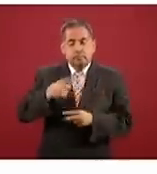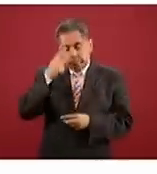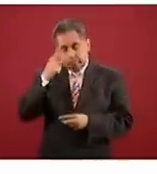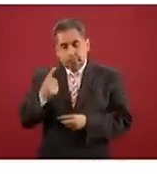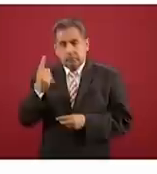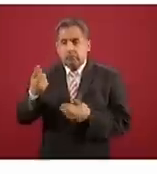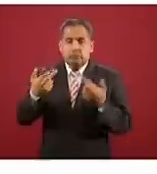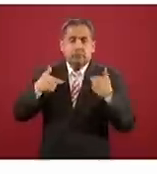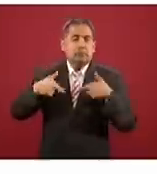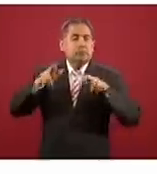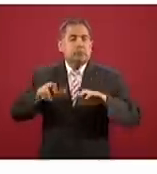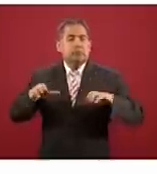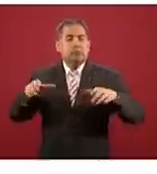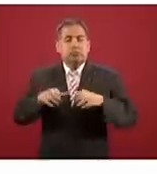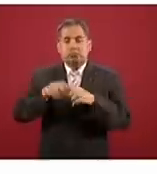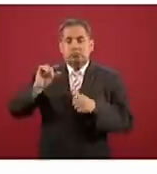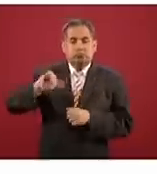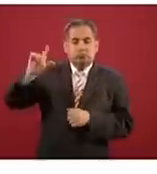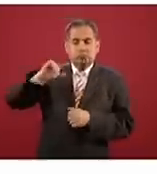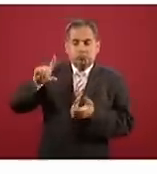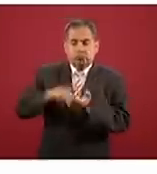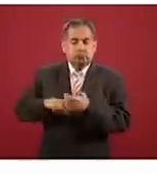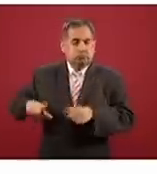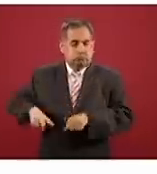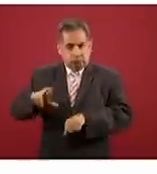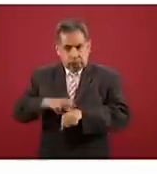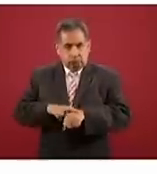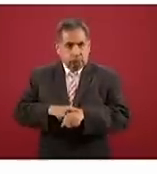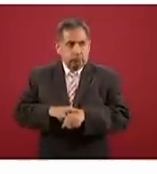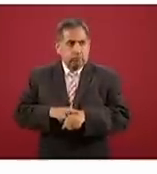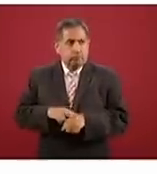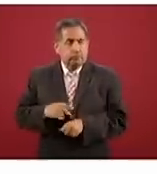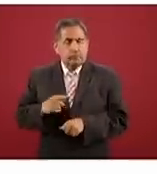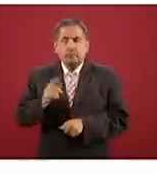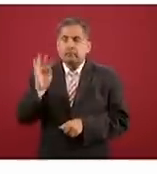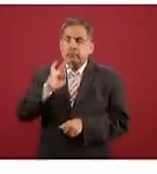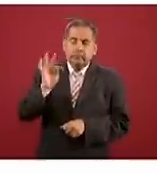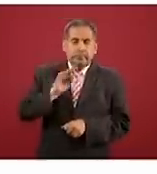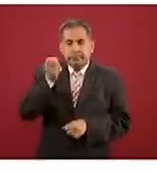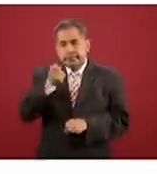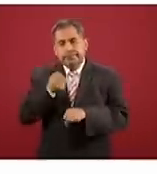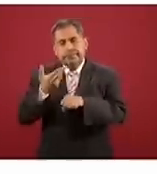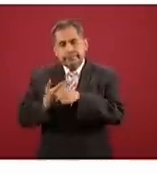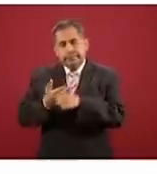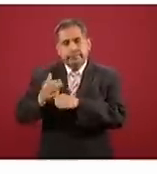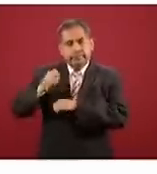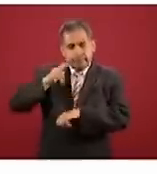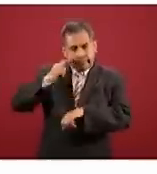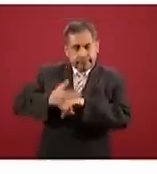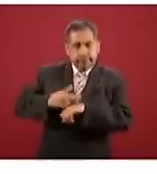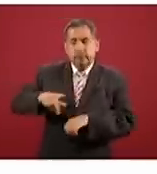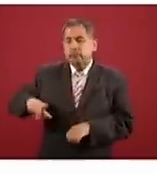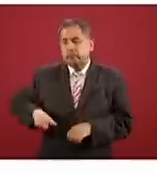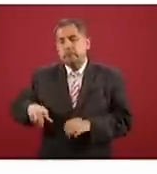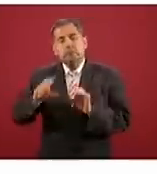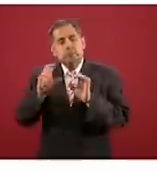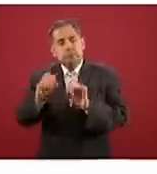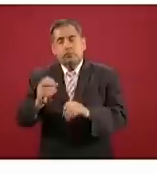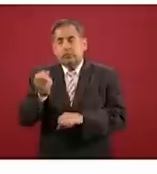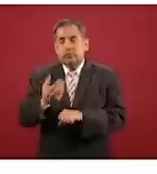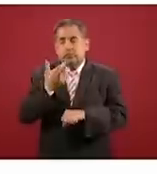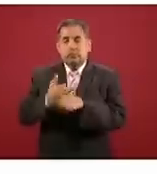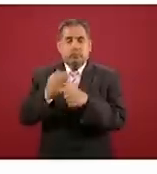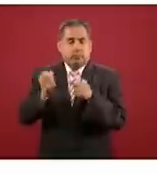un representante de alto nivel de gobernador, que puede ser el secretario general de gobierno o el secretario